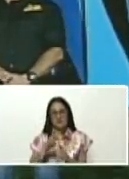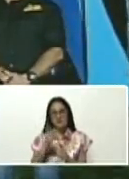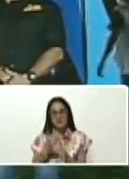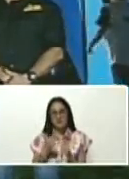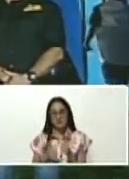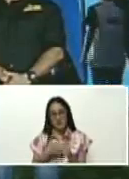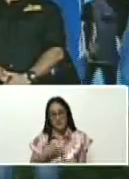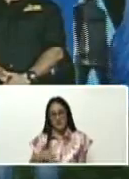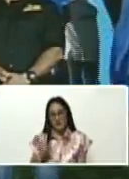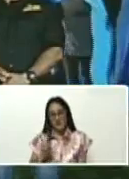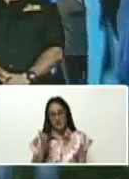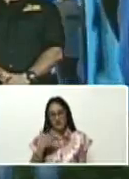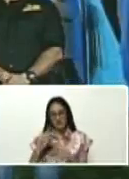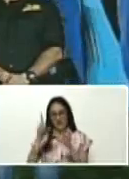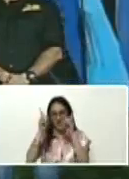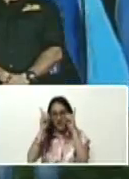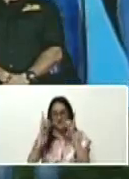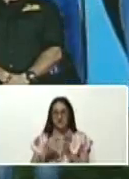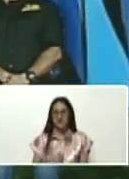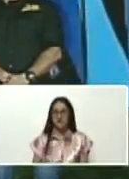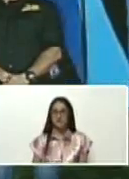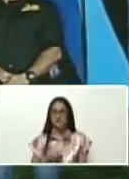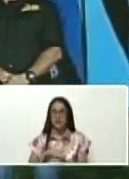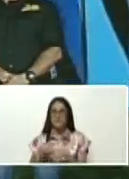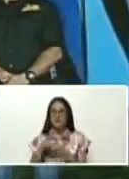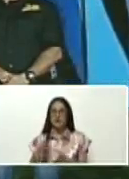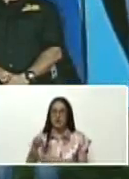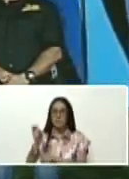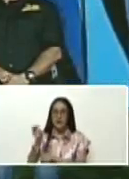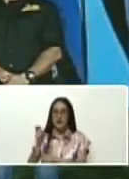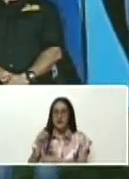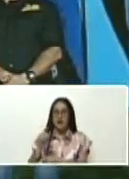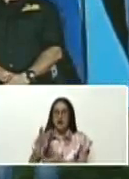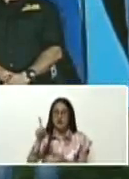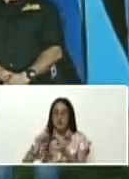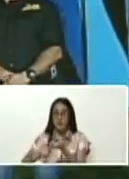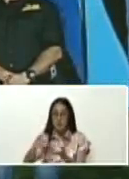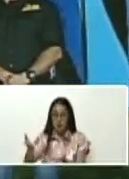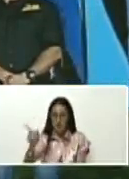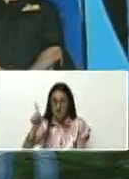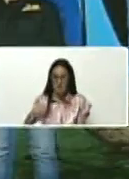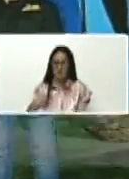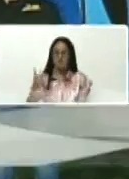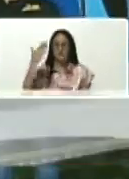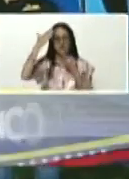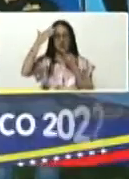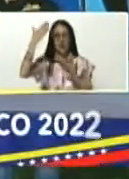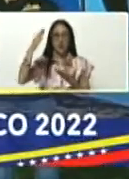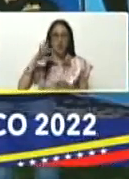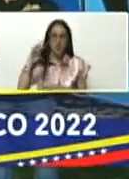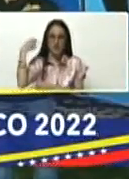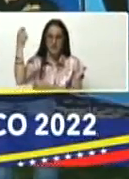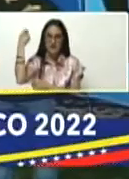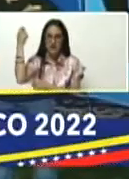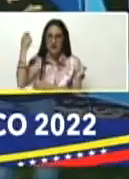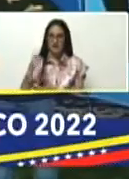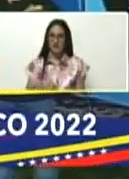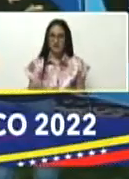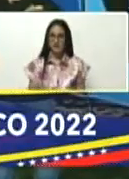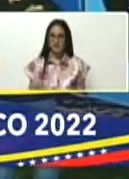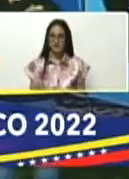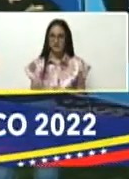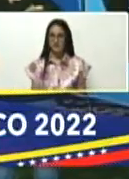Delcy Rodríguez, al ministro de Pesca, a la primera combatiente, vaya nuestro saludo al llano venezolano. Y bueno,